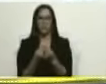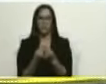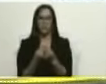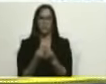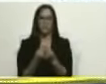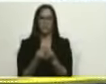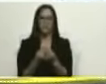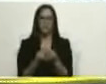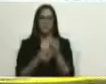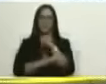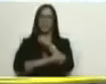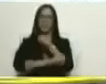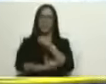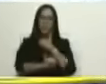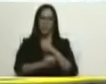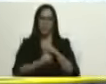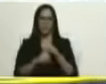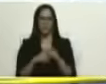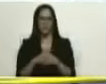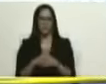coyotes, de zamuro.